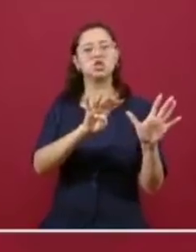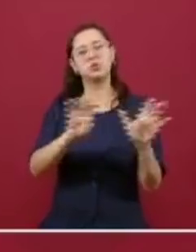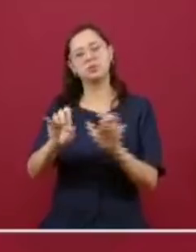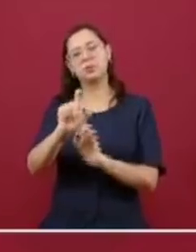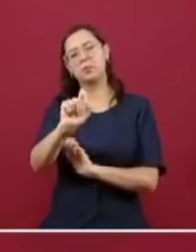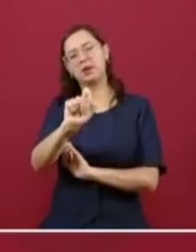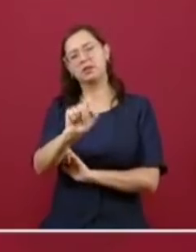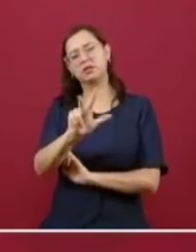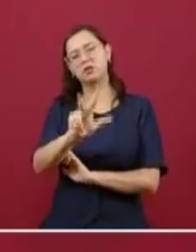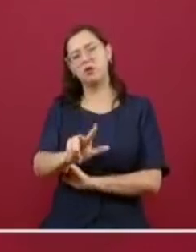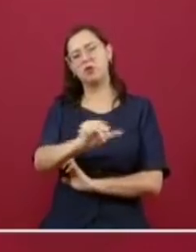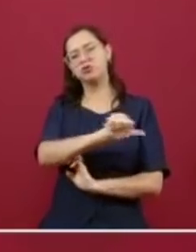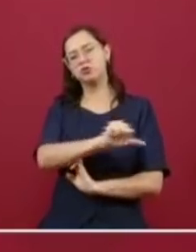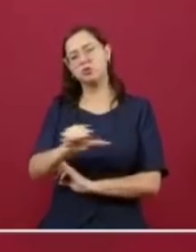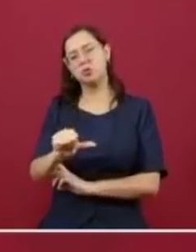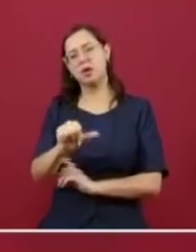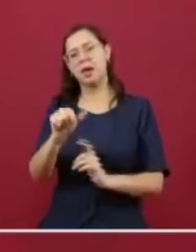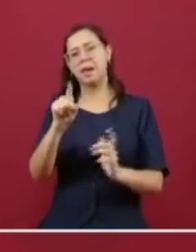1928 a